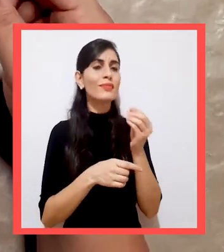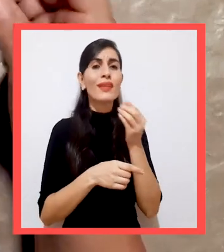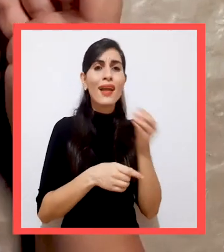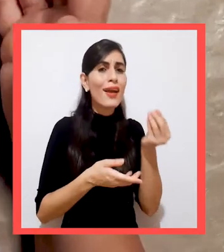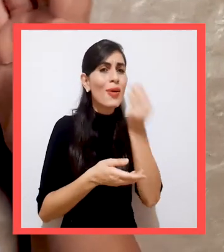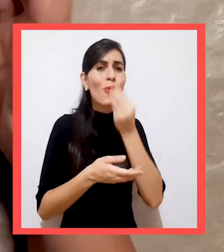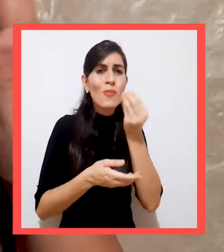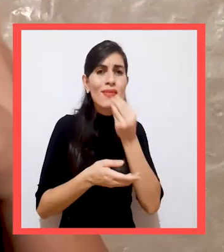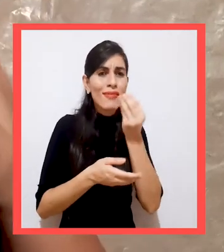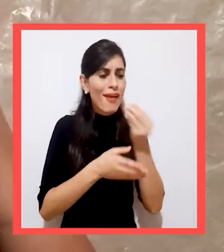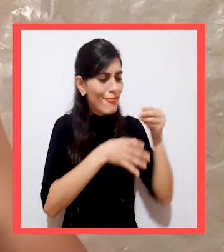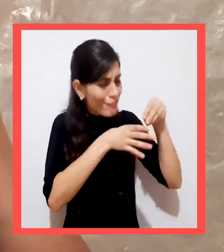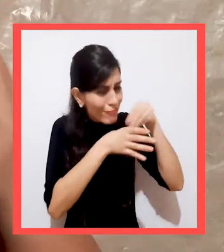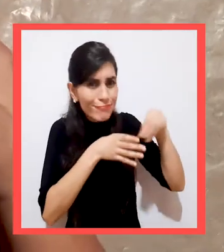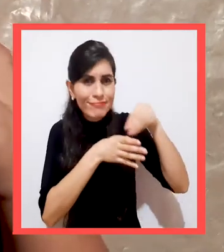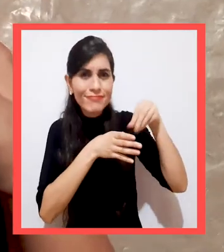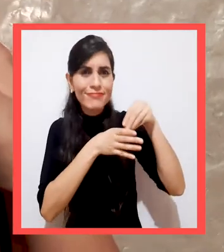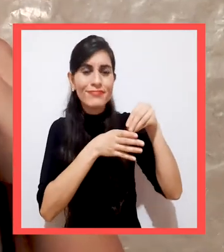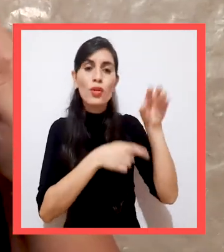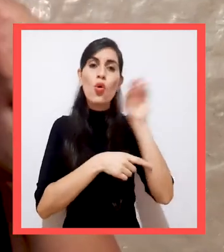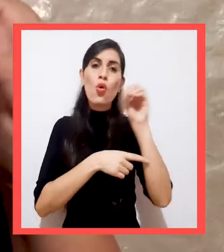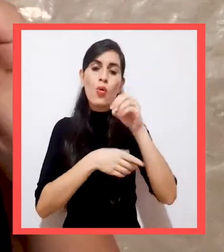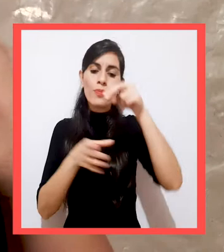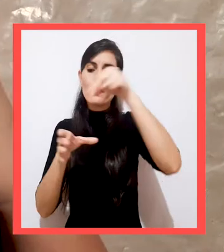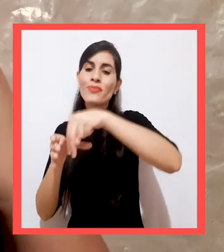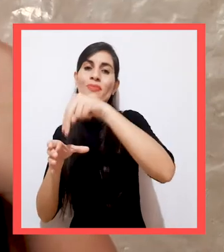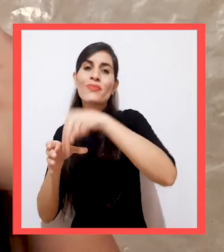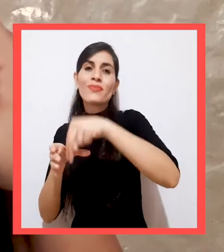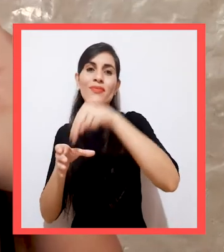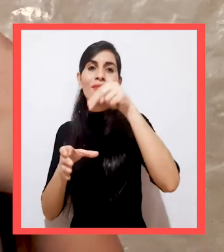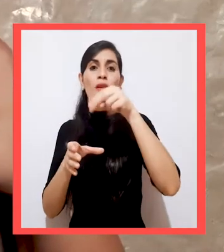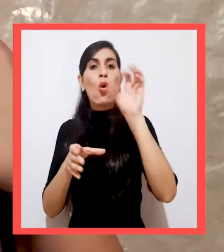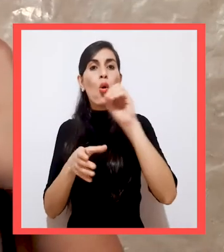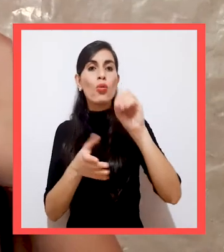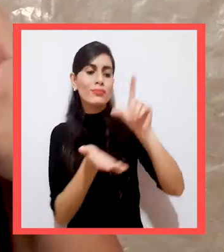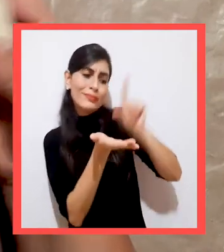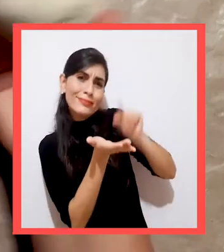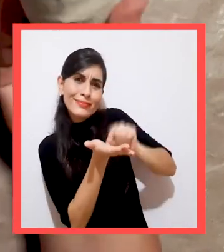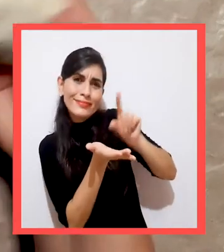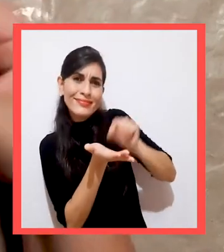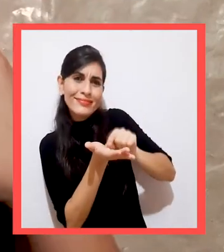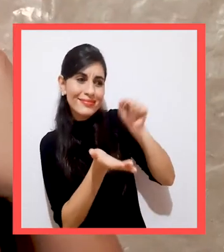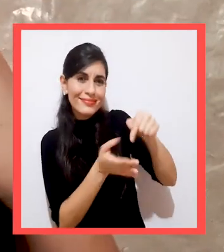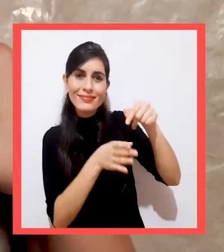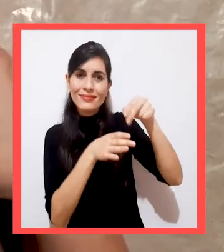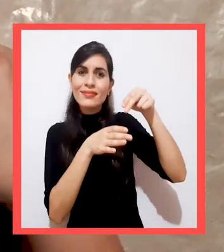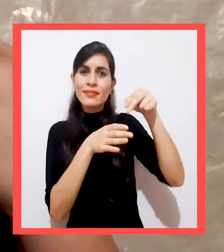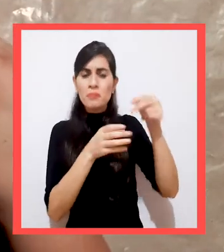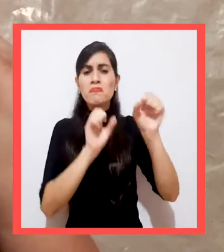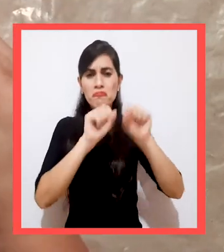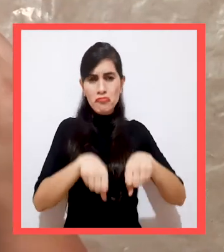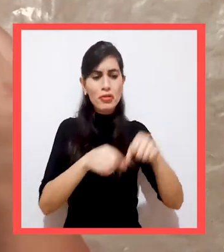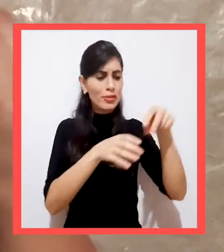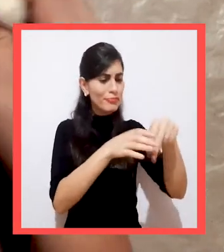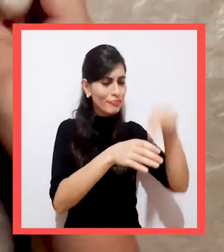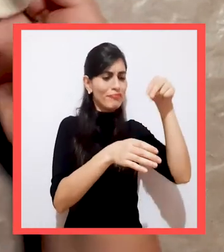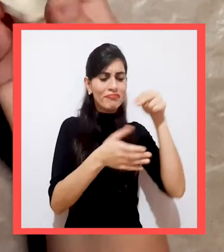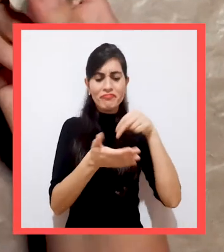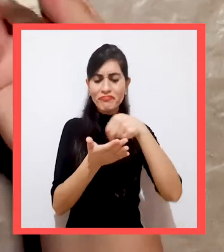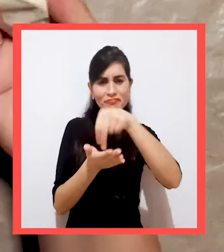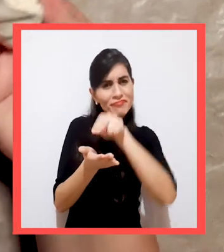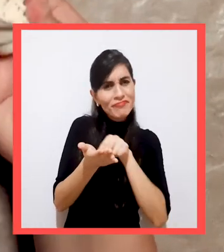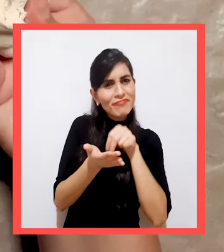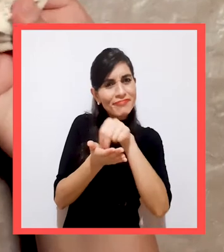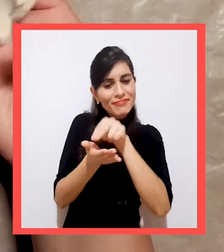y otras tintas que pueden ser la tinta china o la tinta de las impresoras. Es recomendable dividir previamente